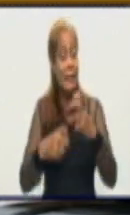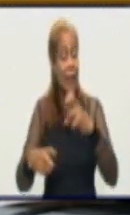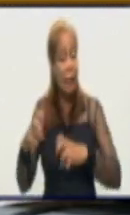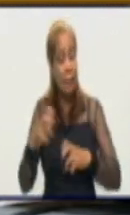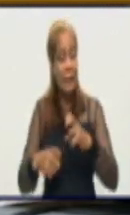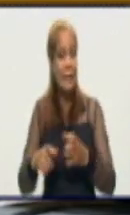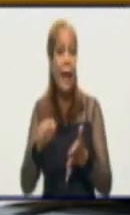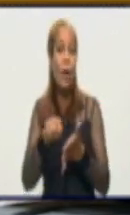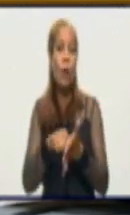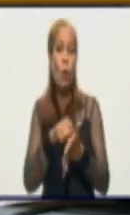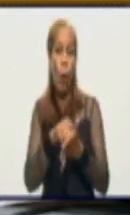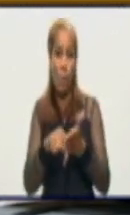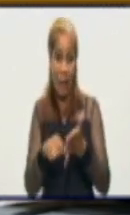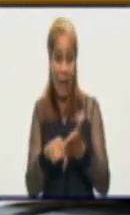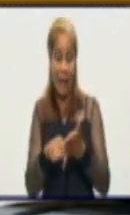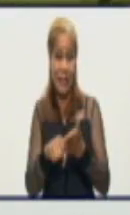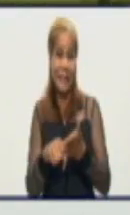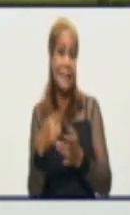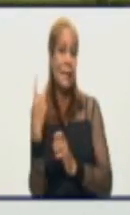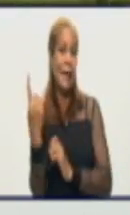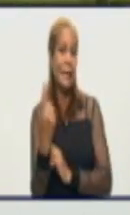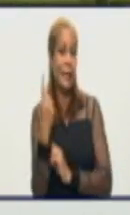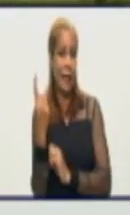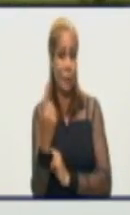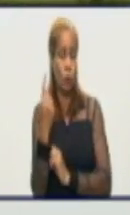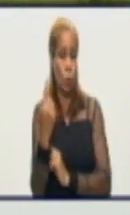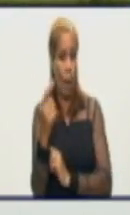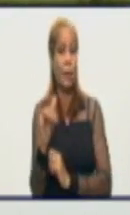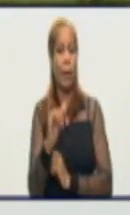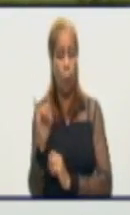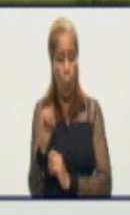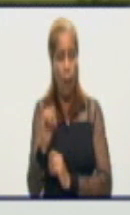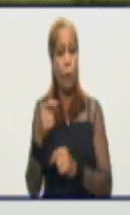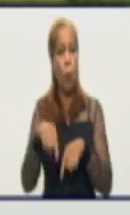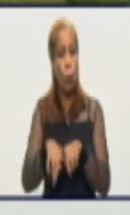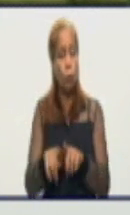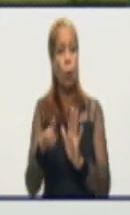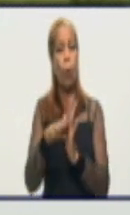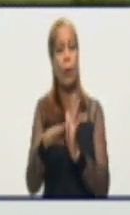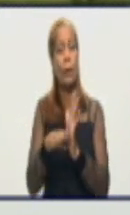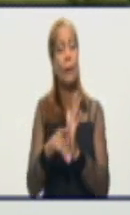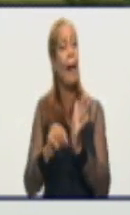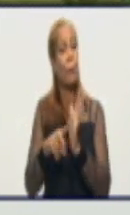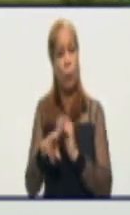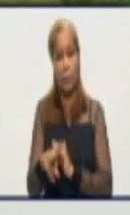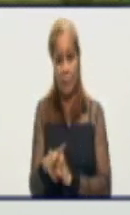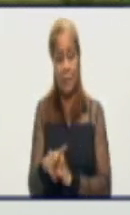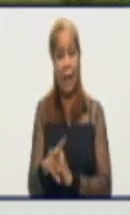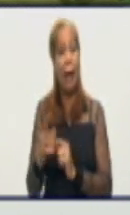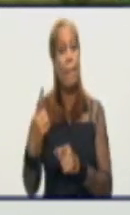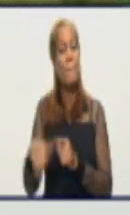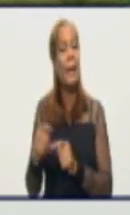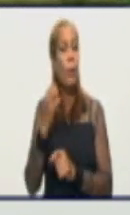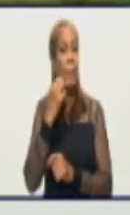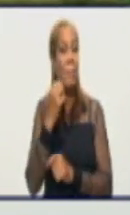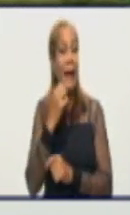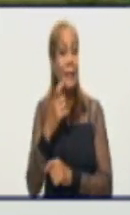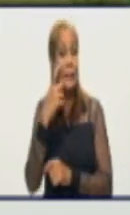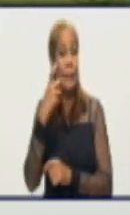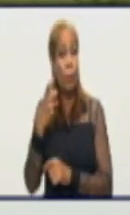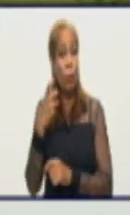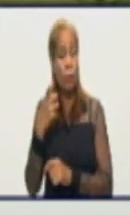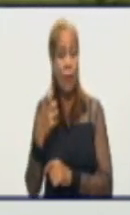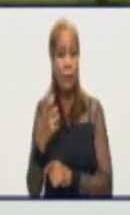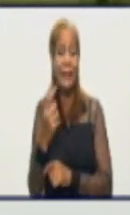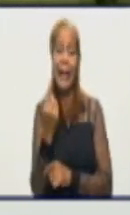de enfrentamiento nacional, pero también de la provincia, pero el plan de enfrentamiento, el más importante, es el que está aterrizado a cada territorio y a